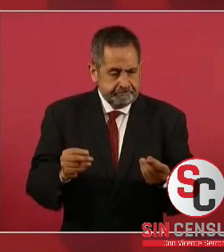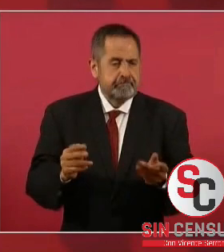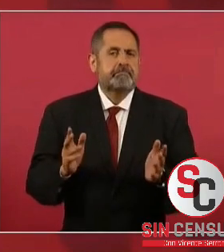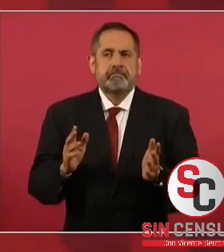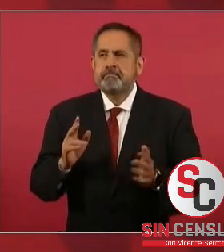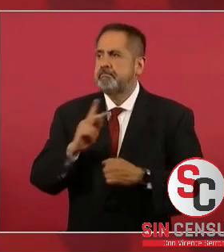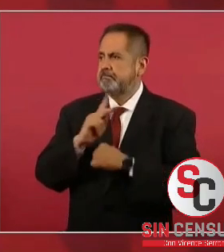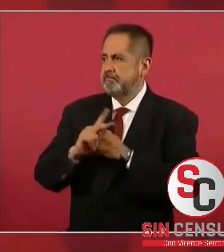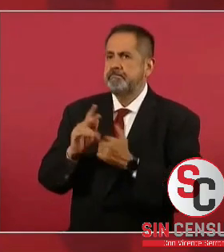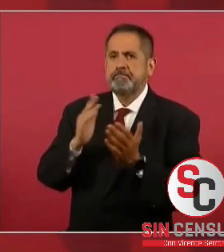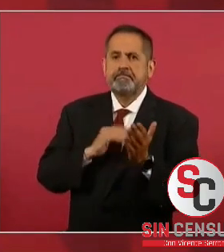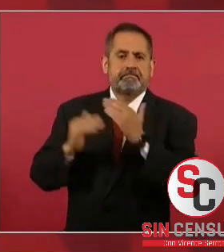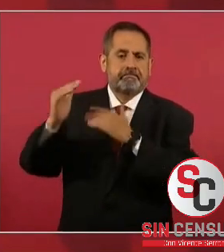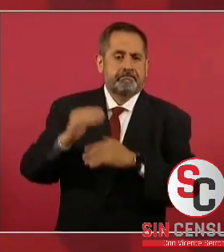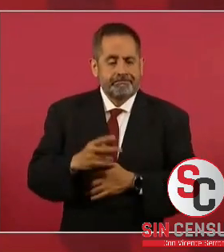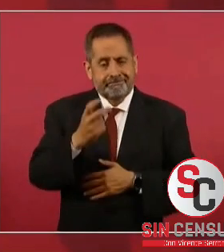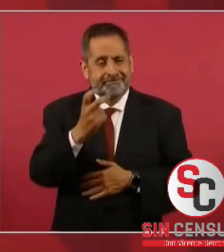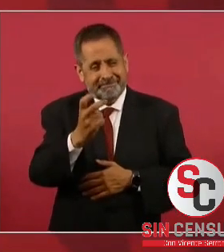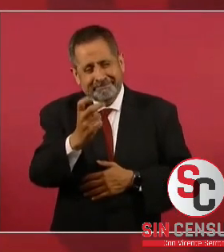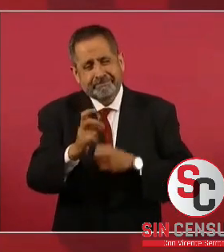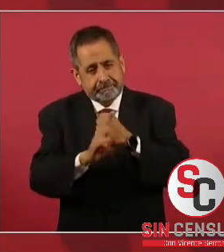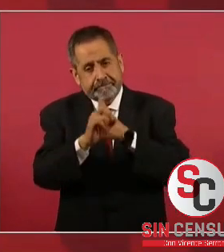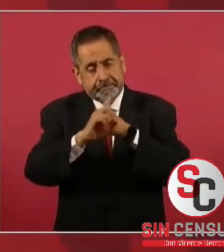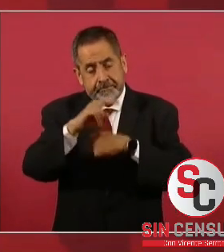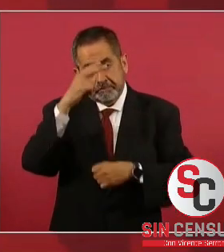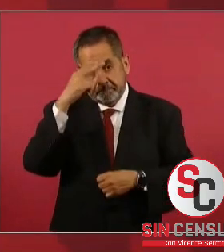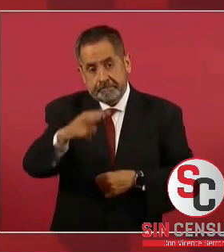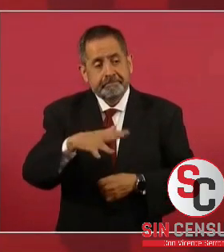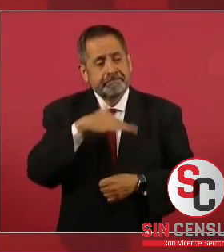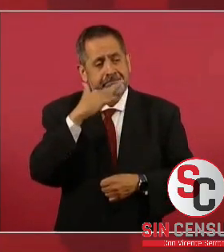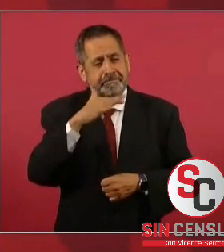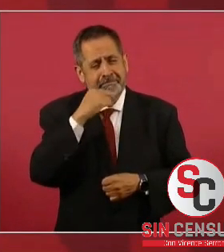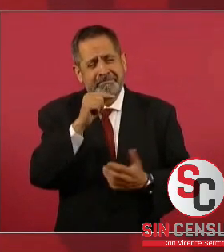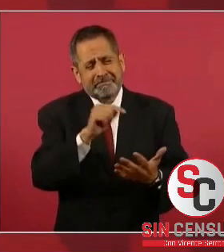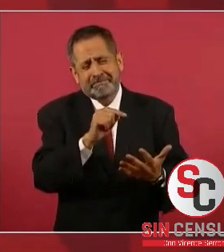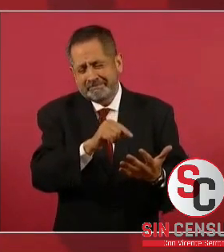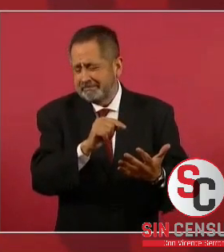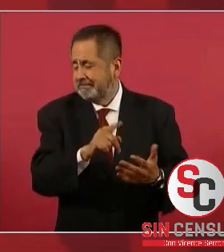Ese era el principal problema de México.